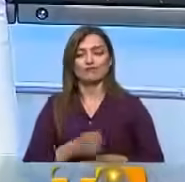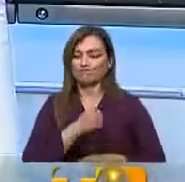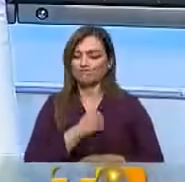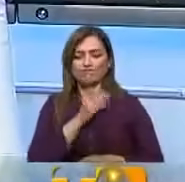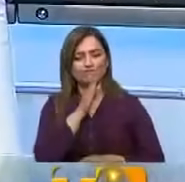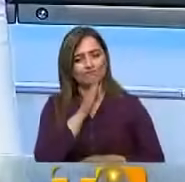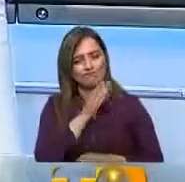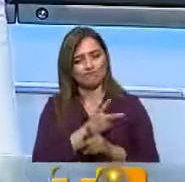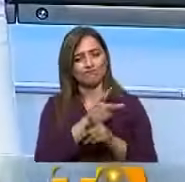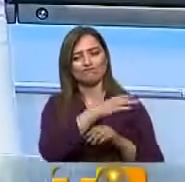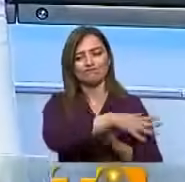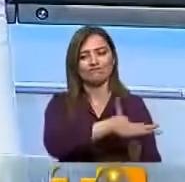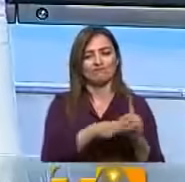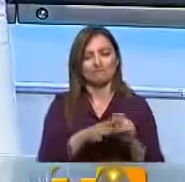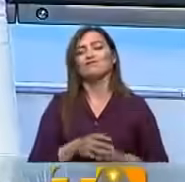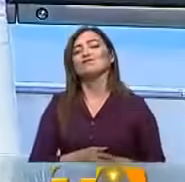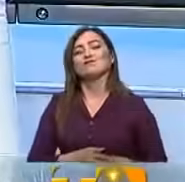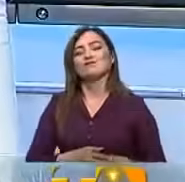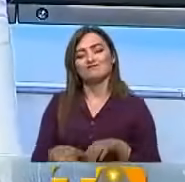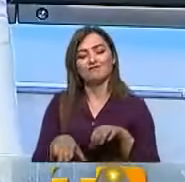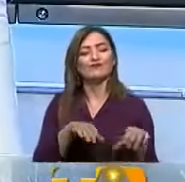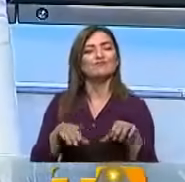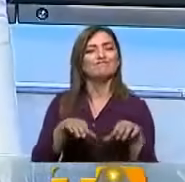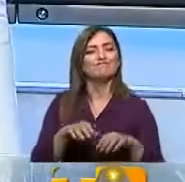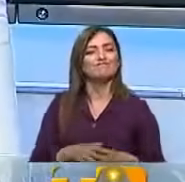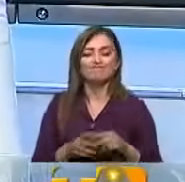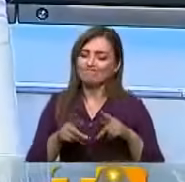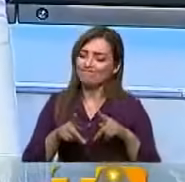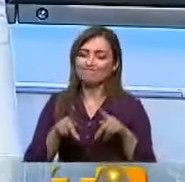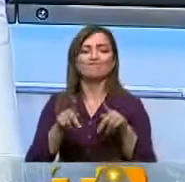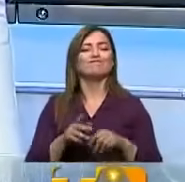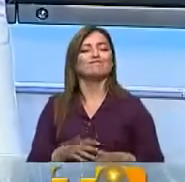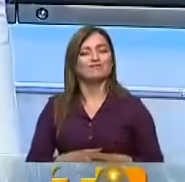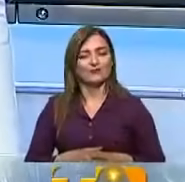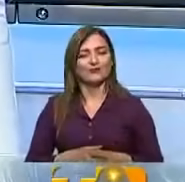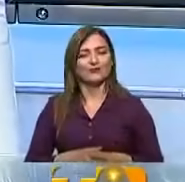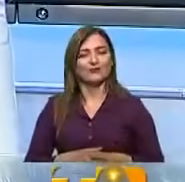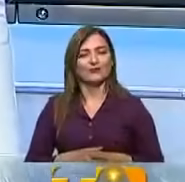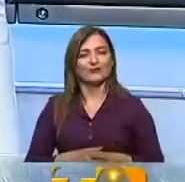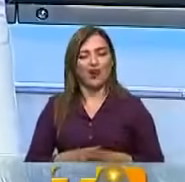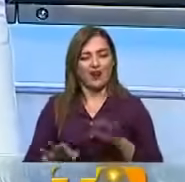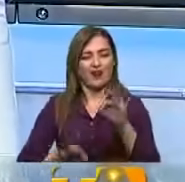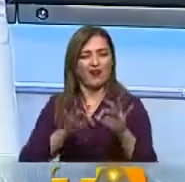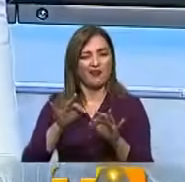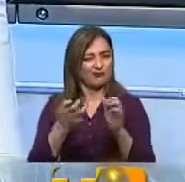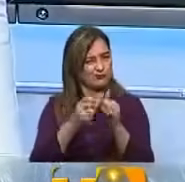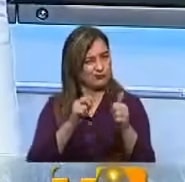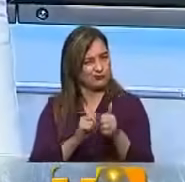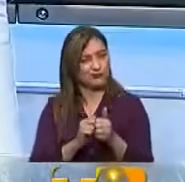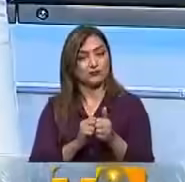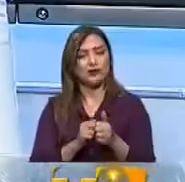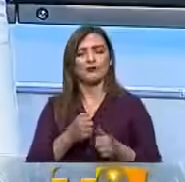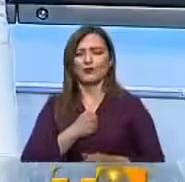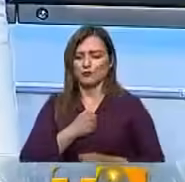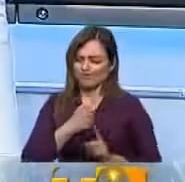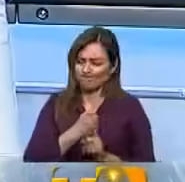cuidar el medio ambiente, para realizar cada una de estas actividades que permiten sin duda alguna aplacar la contaminación. También nuestra bandera ha sido